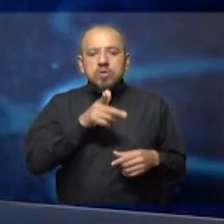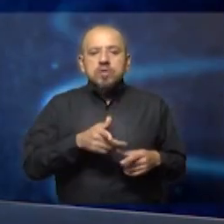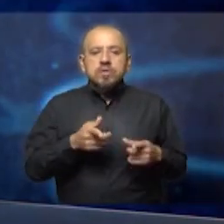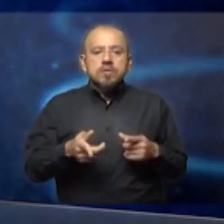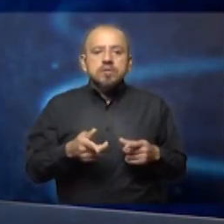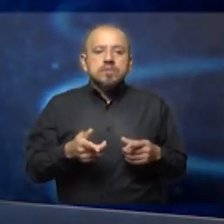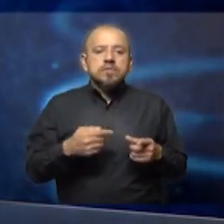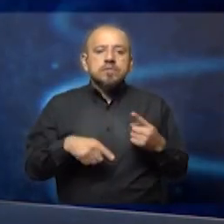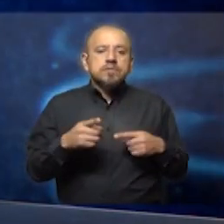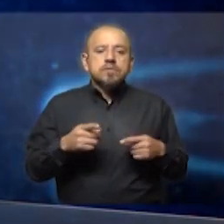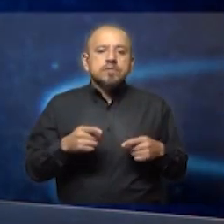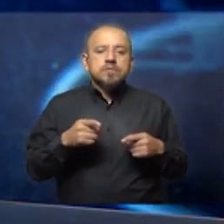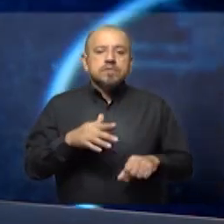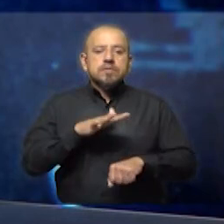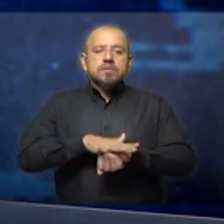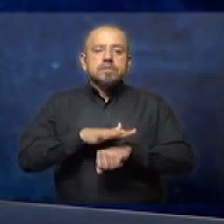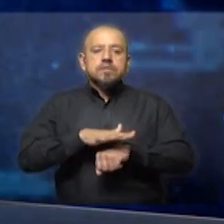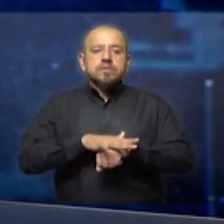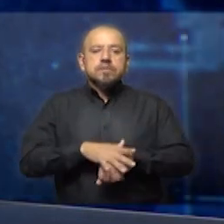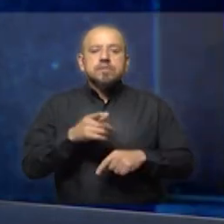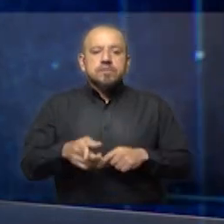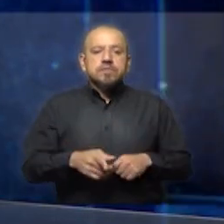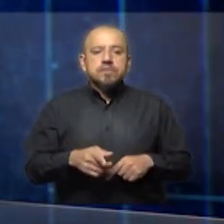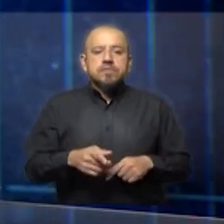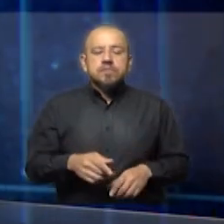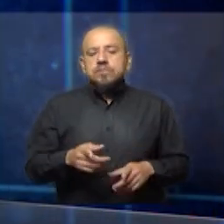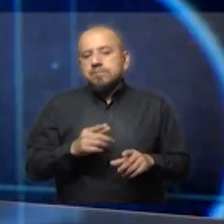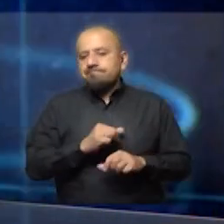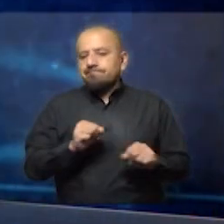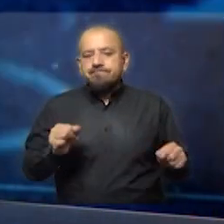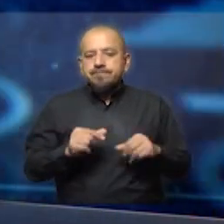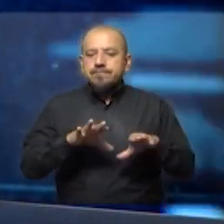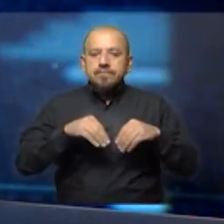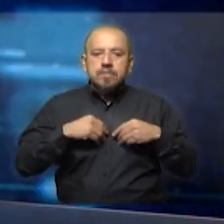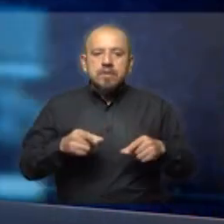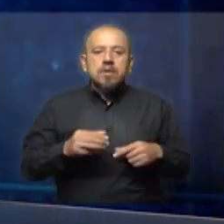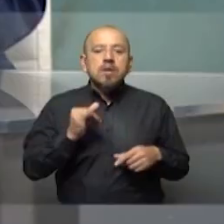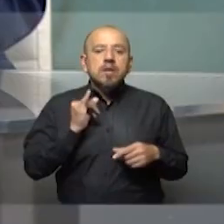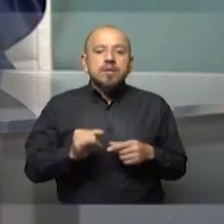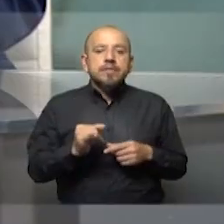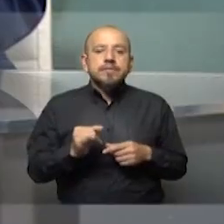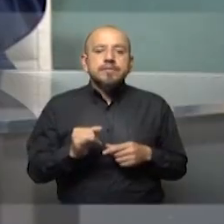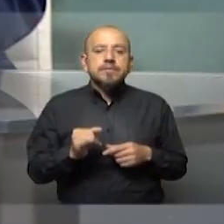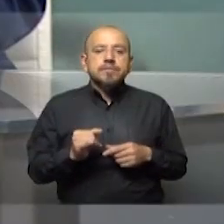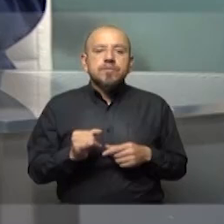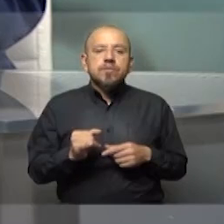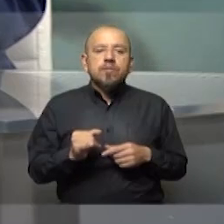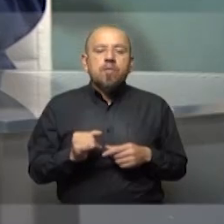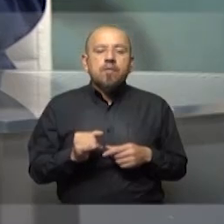En aquel momento era absolutamente inaceptable ahora sí me parece que